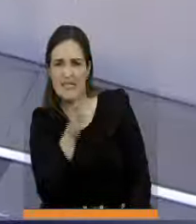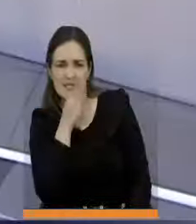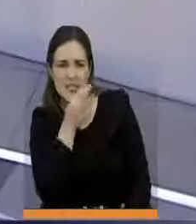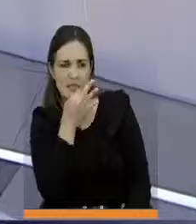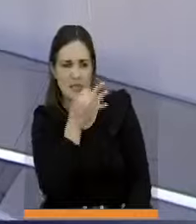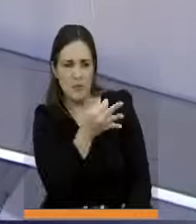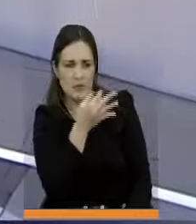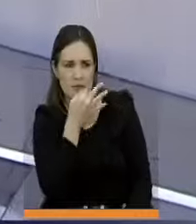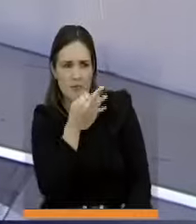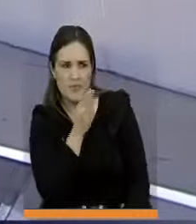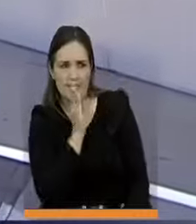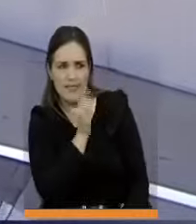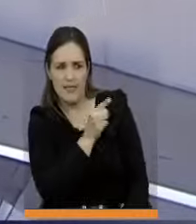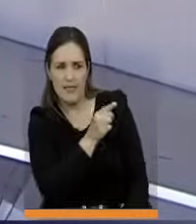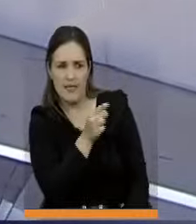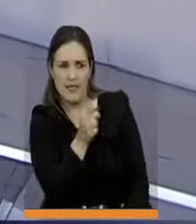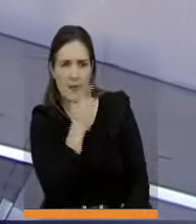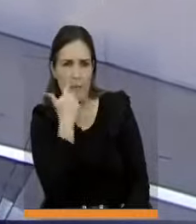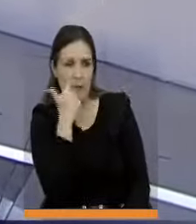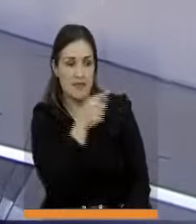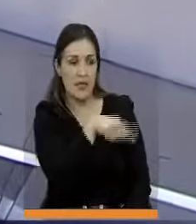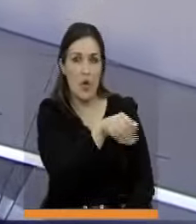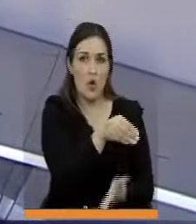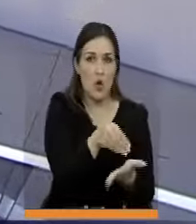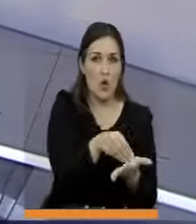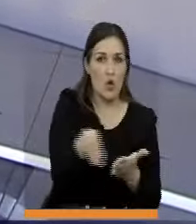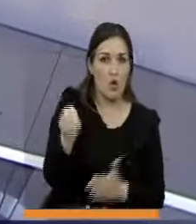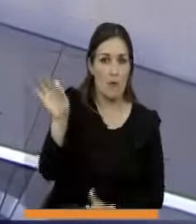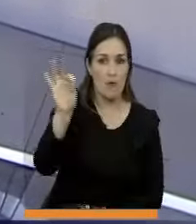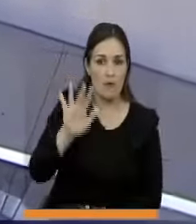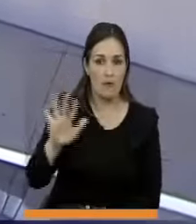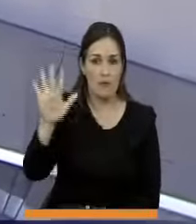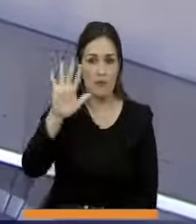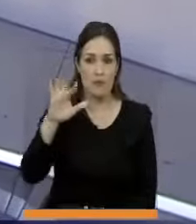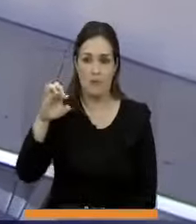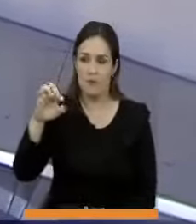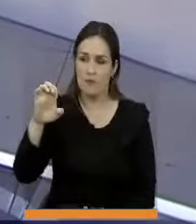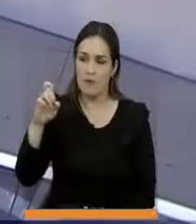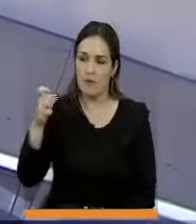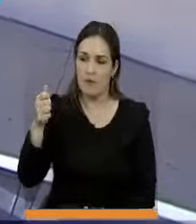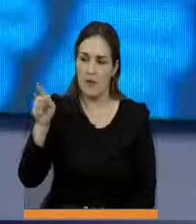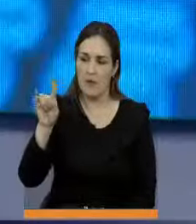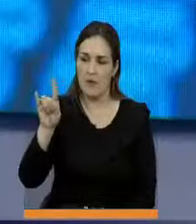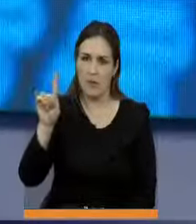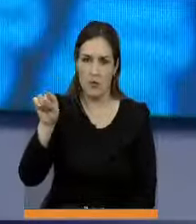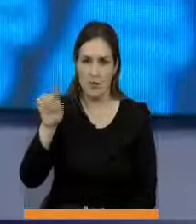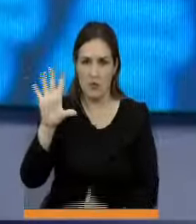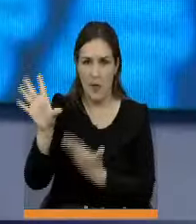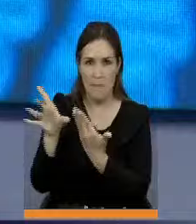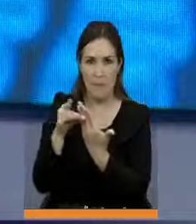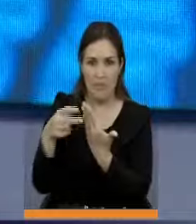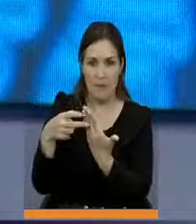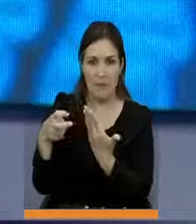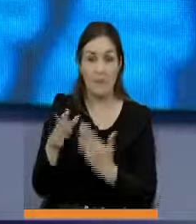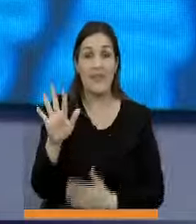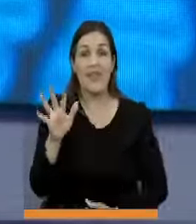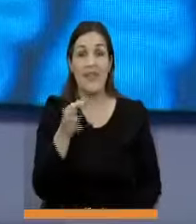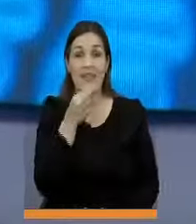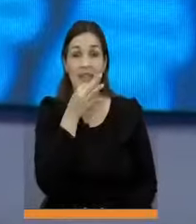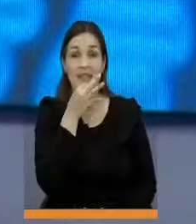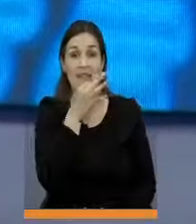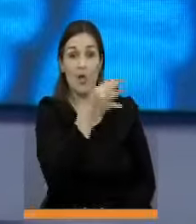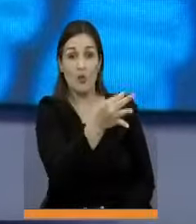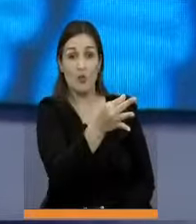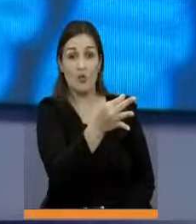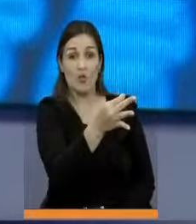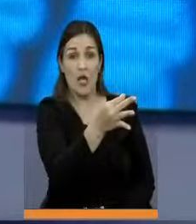estarían involucrados precisamente en esta compra del software Pegasus? Bueno, lo primero es que para hacer una denuncia se necesitan pruebas y hoy ya